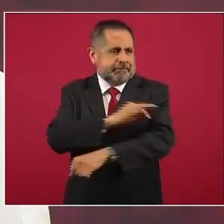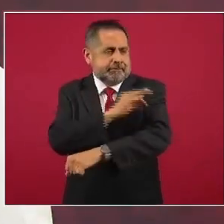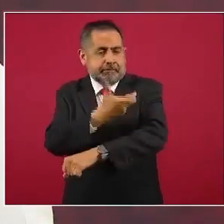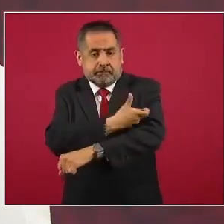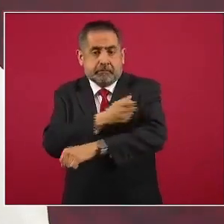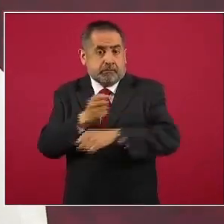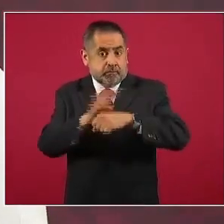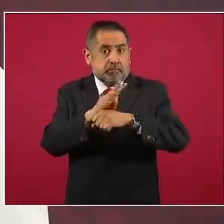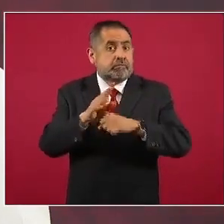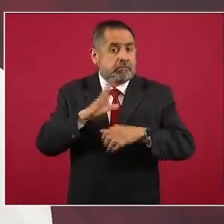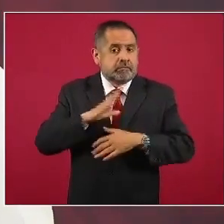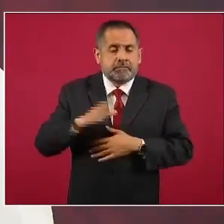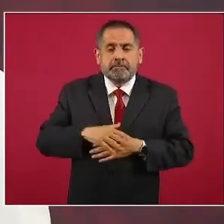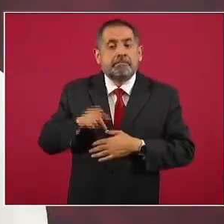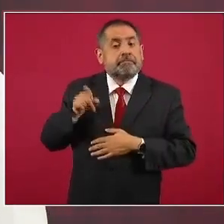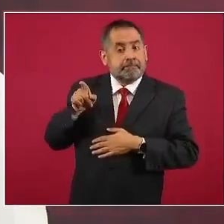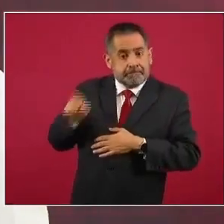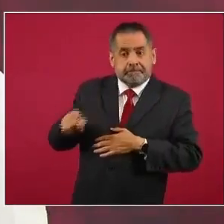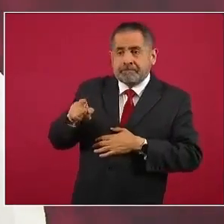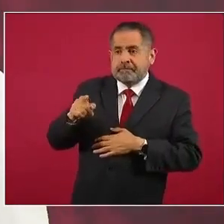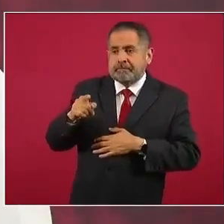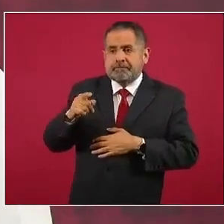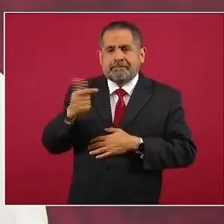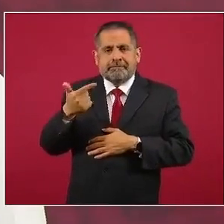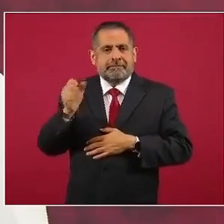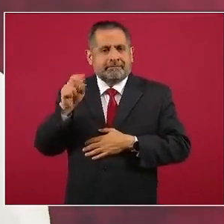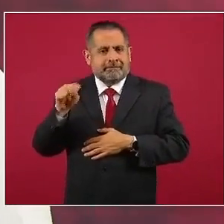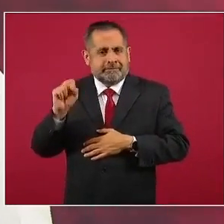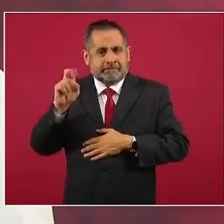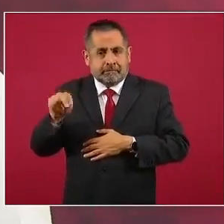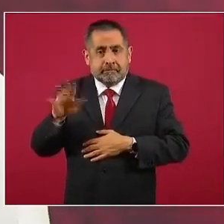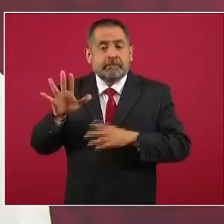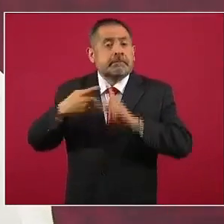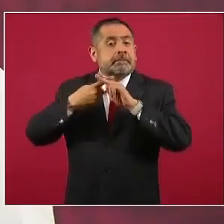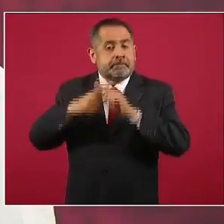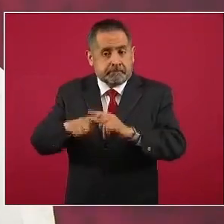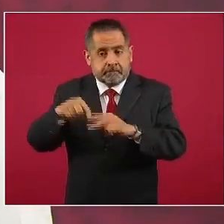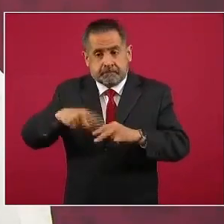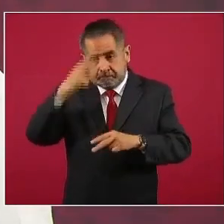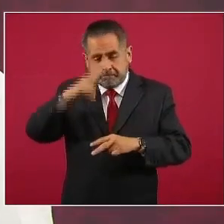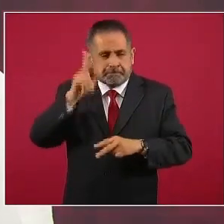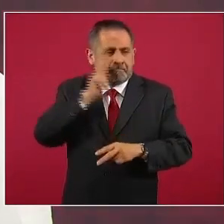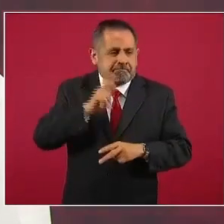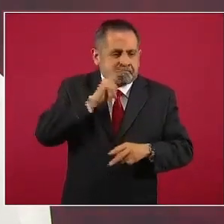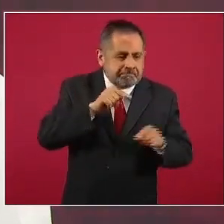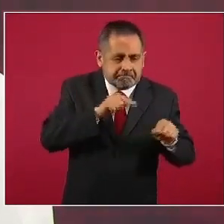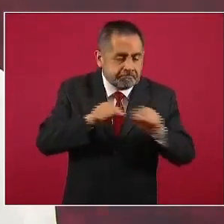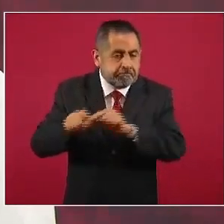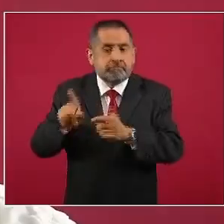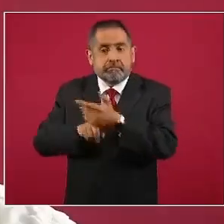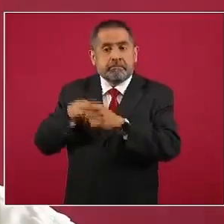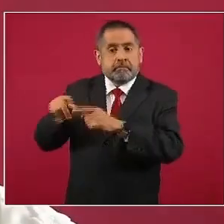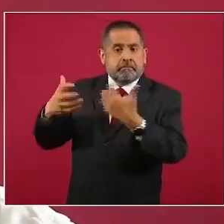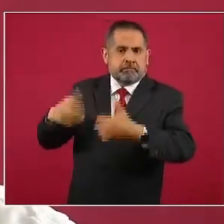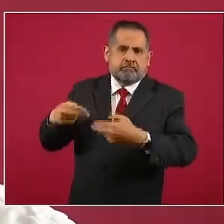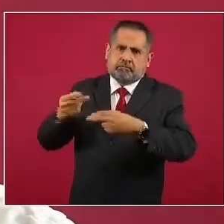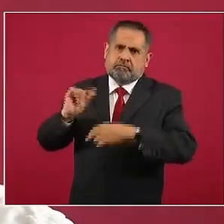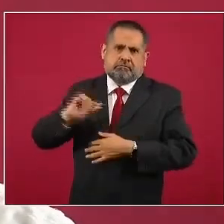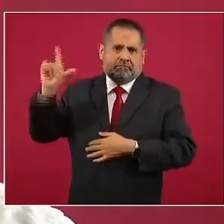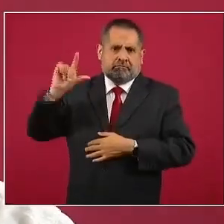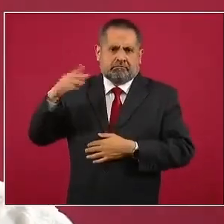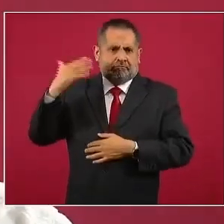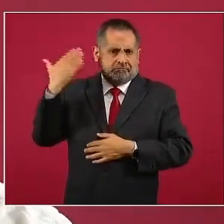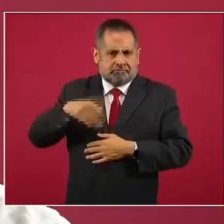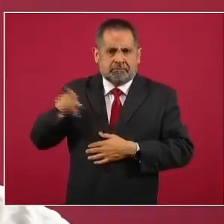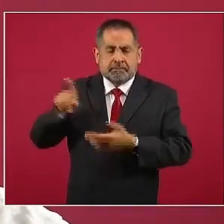COVID. Janssen empezó ya su ensayo clínico en México. Janssen es una compañía de alto prestigio que